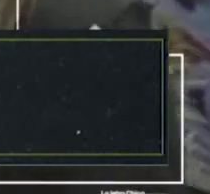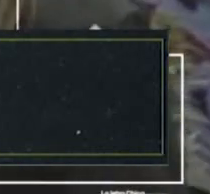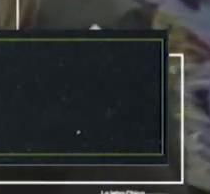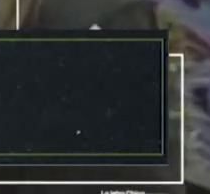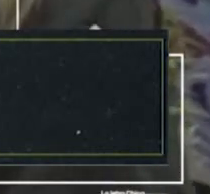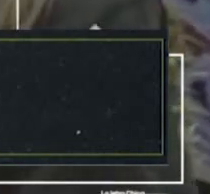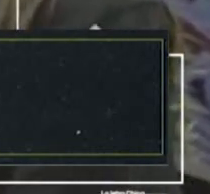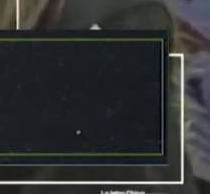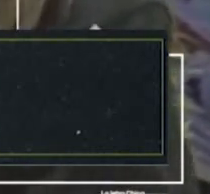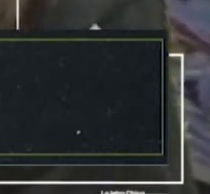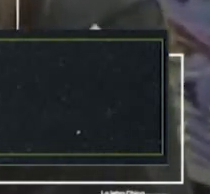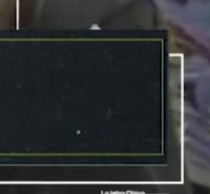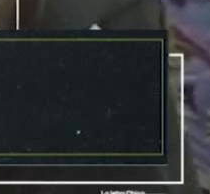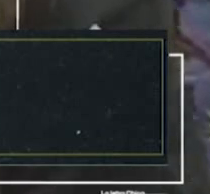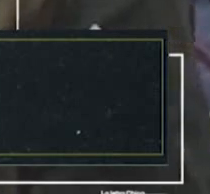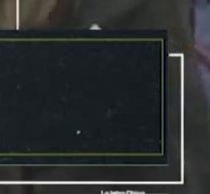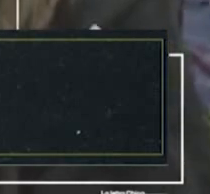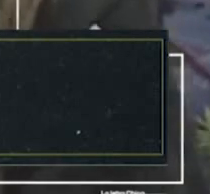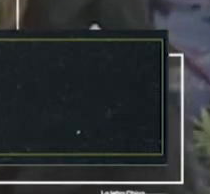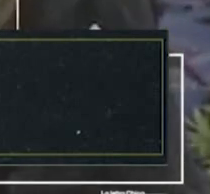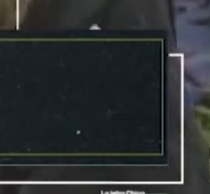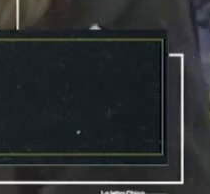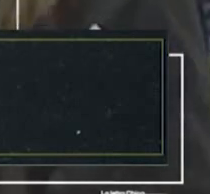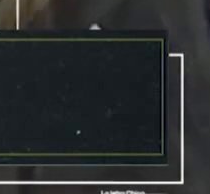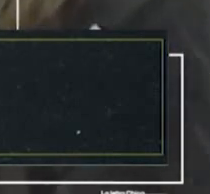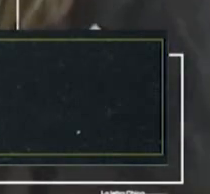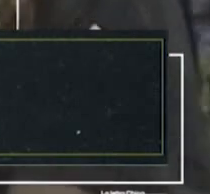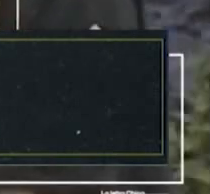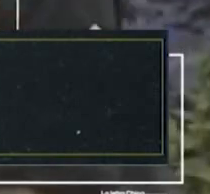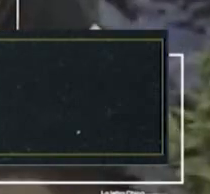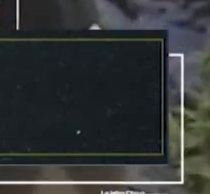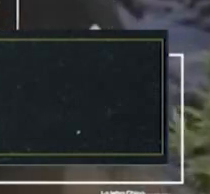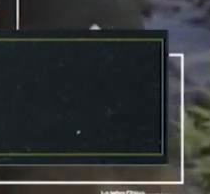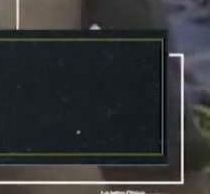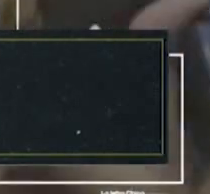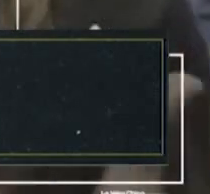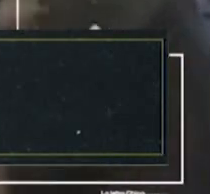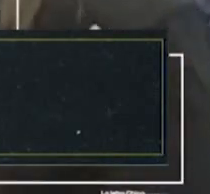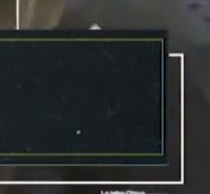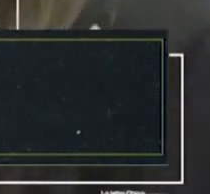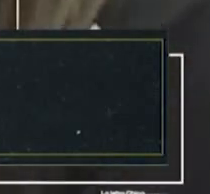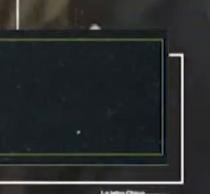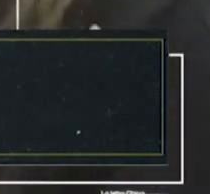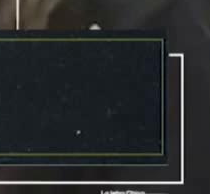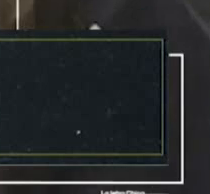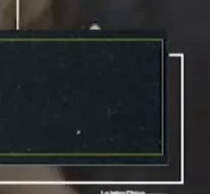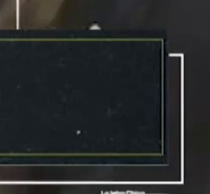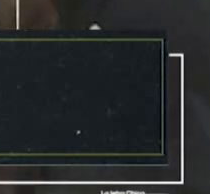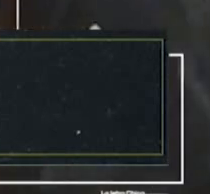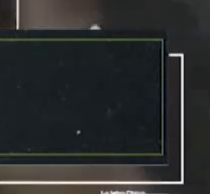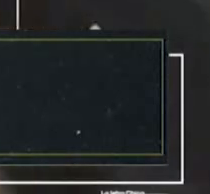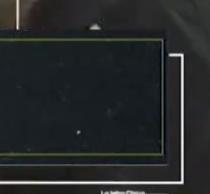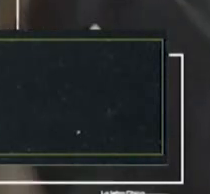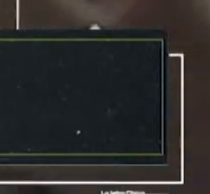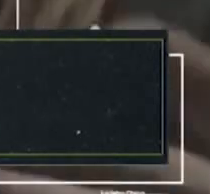para todas las sustancias. Es lo que da más seguridad y más control porque el narcotráfico corrompe la policía, su herramienta de trabajo. Y además